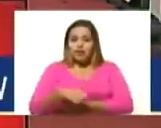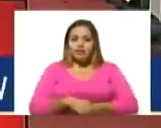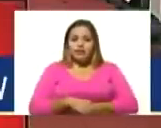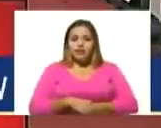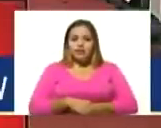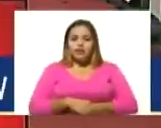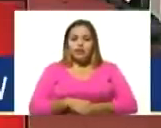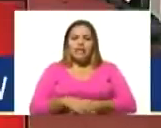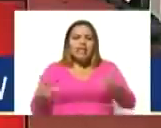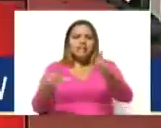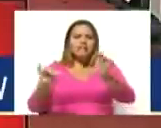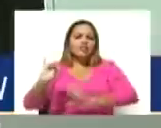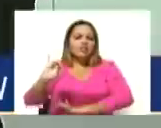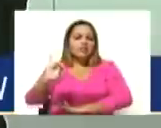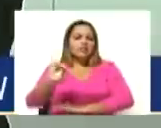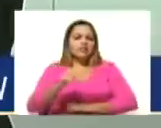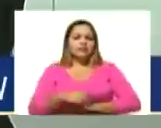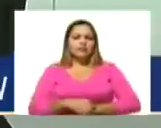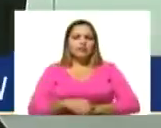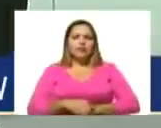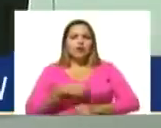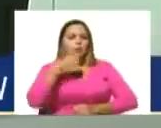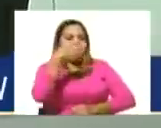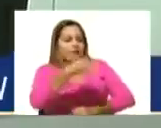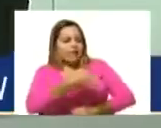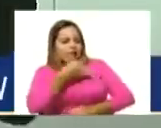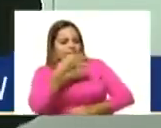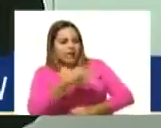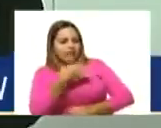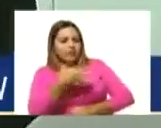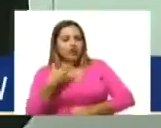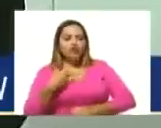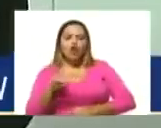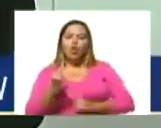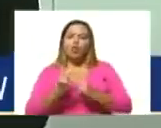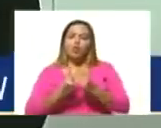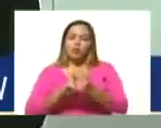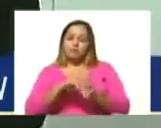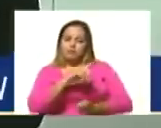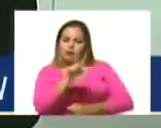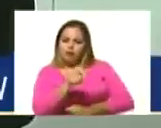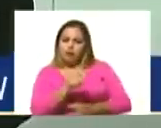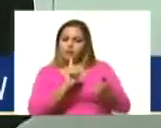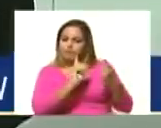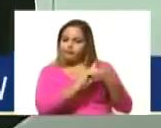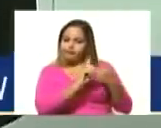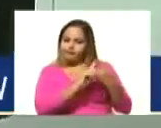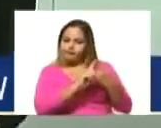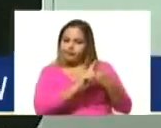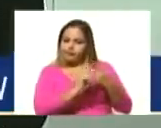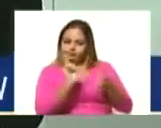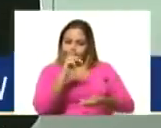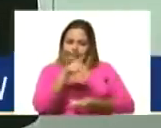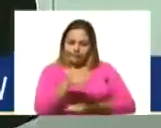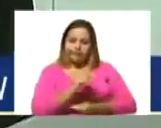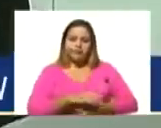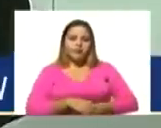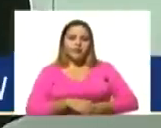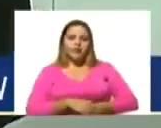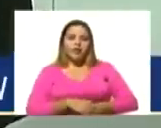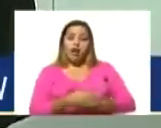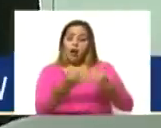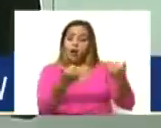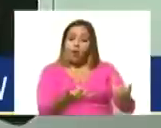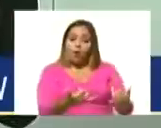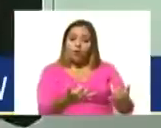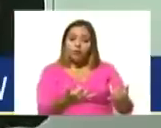I. Buenas tardes. Tengo dos preguntas. La primera cita lo siguiente. En este momento,